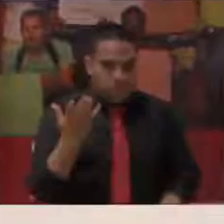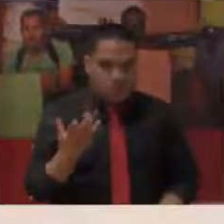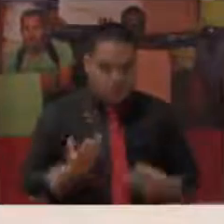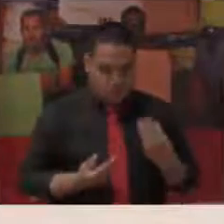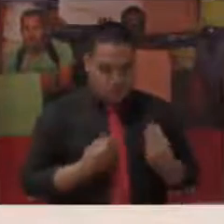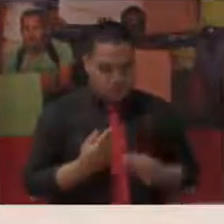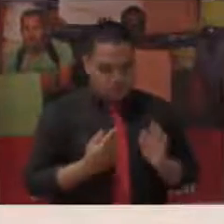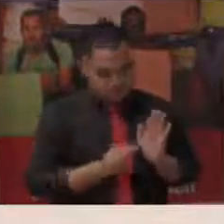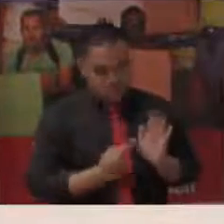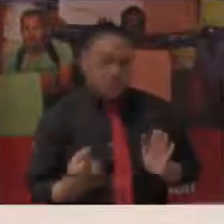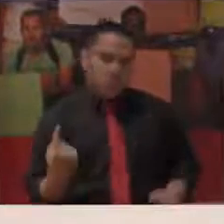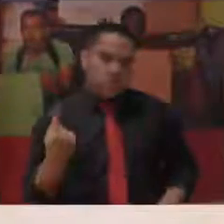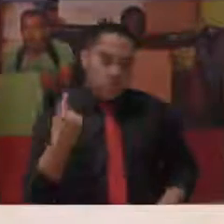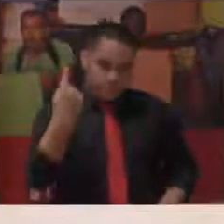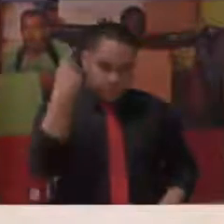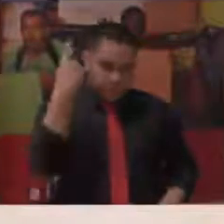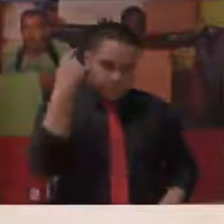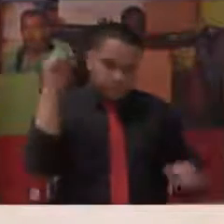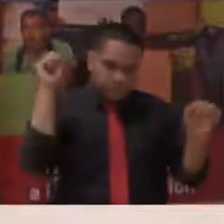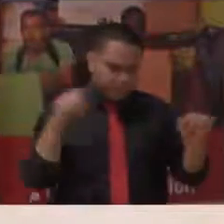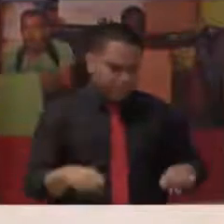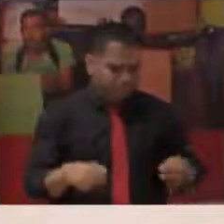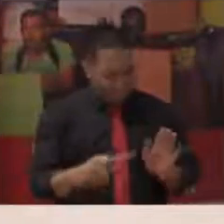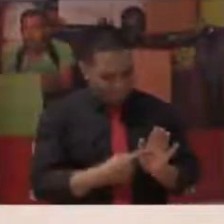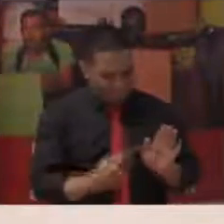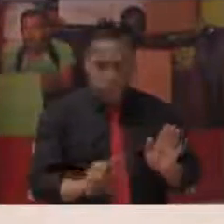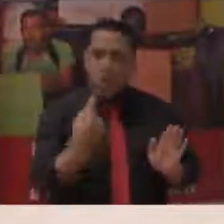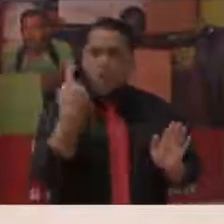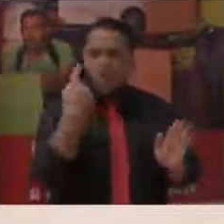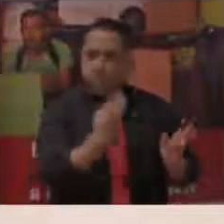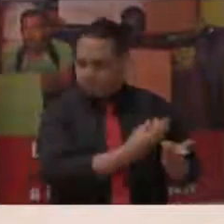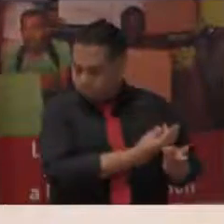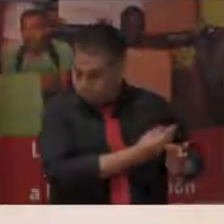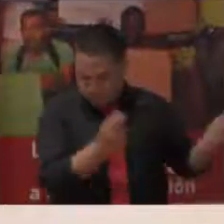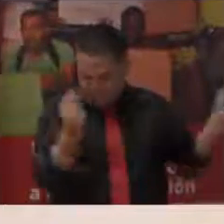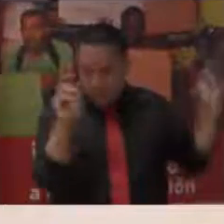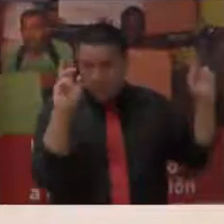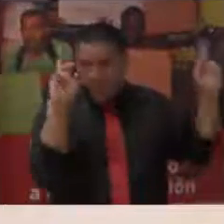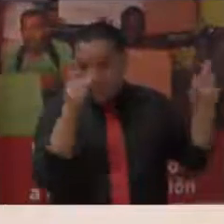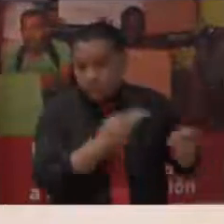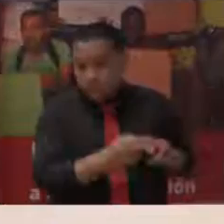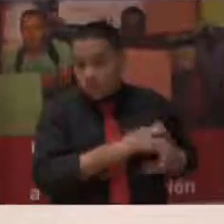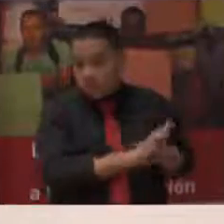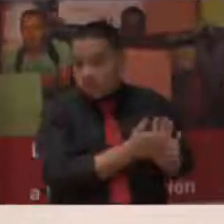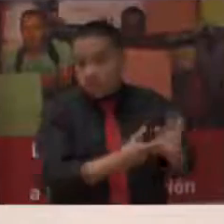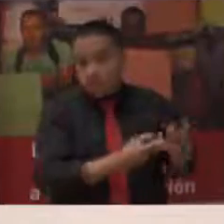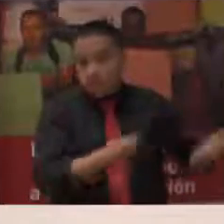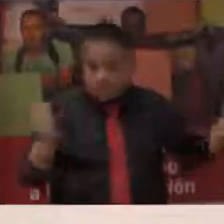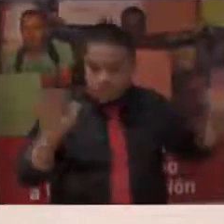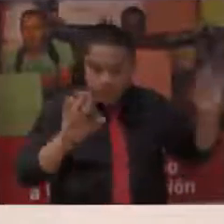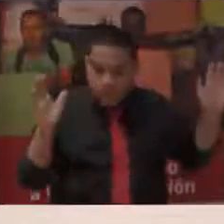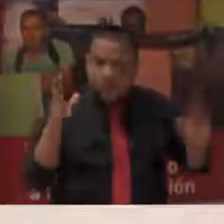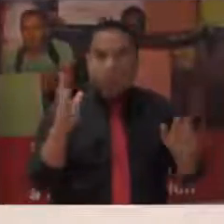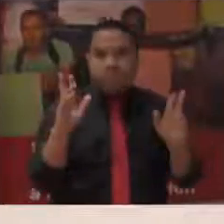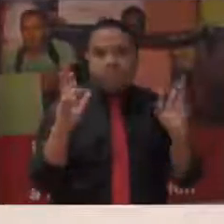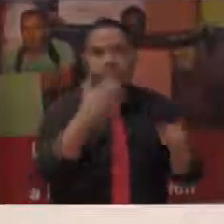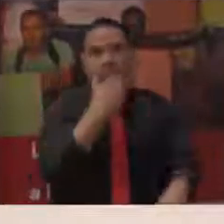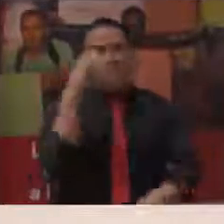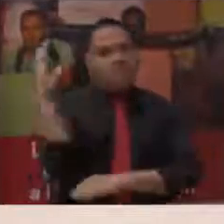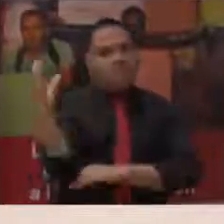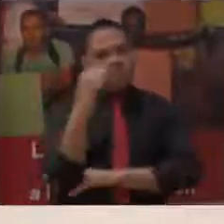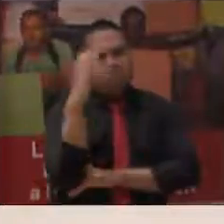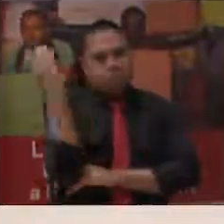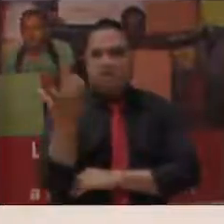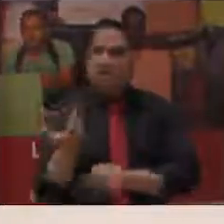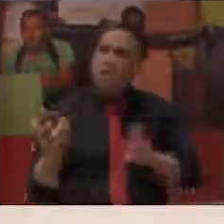como política tenemos que desaparecer y ojalá pronto. Porque qué dicha una Colombia donde no haya una política